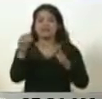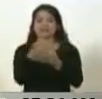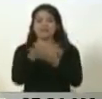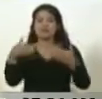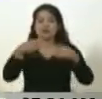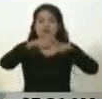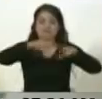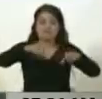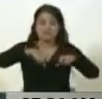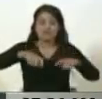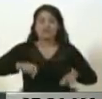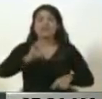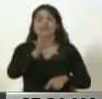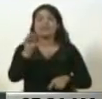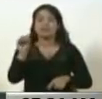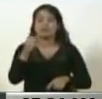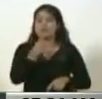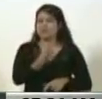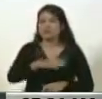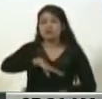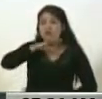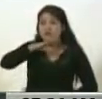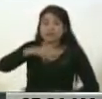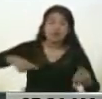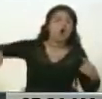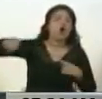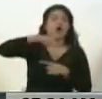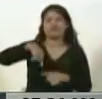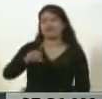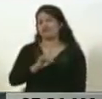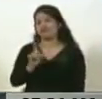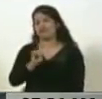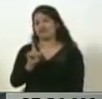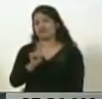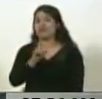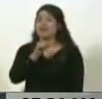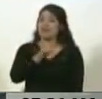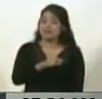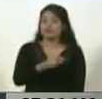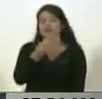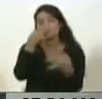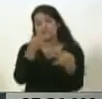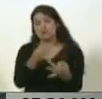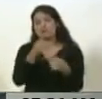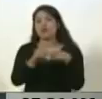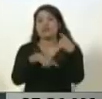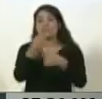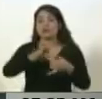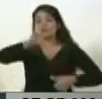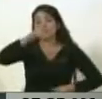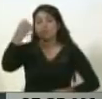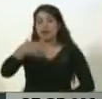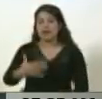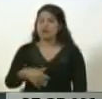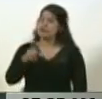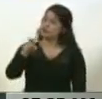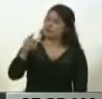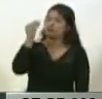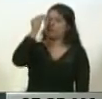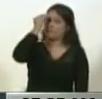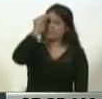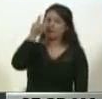500 bolívares. Ellos dicen que obviamente no va a satisfacer la demanda y que esto va a acarrear mayor inflación. Usted, como nuevo ministro de Economía